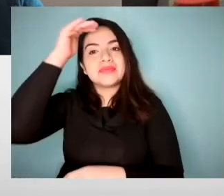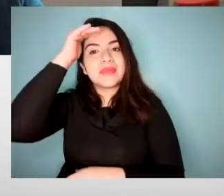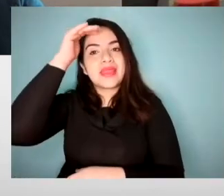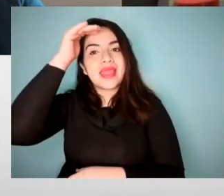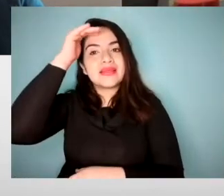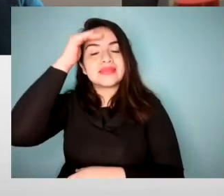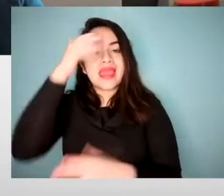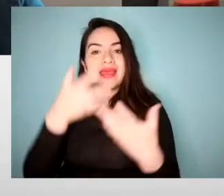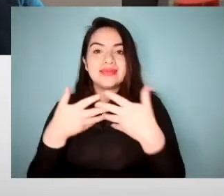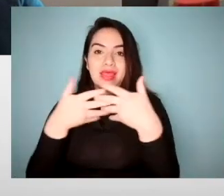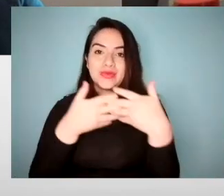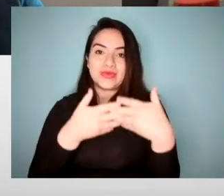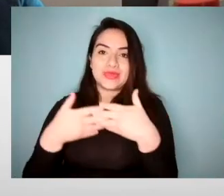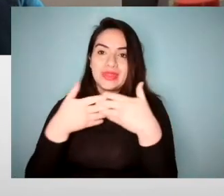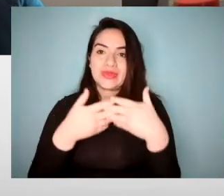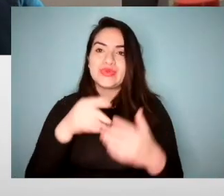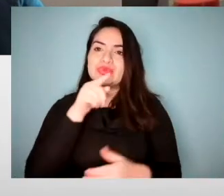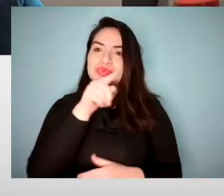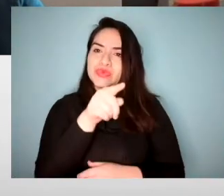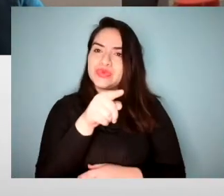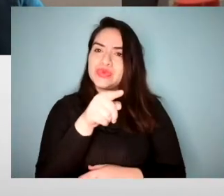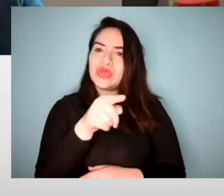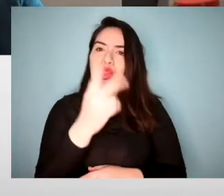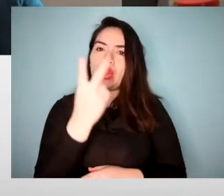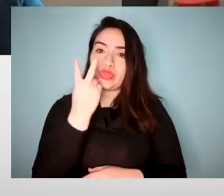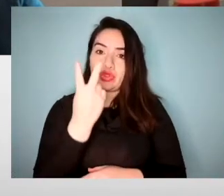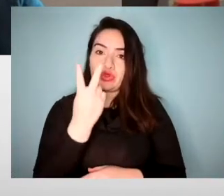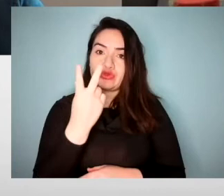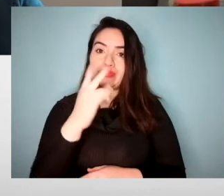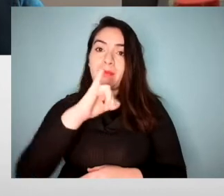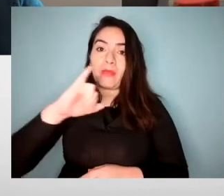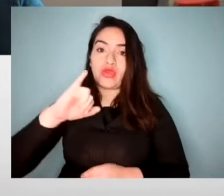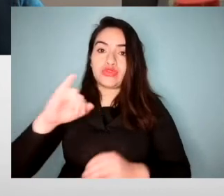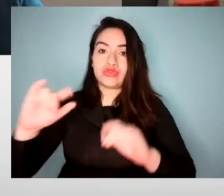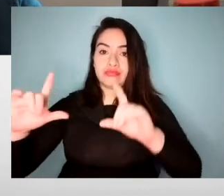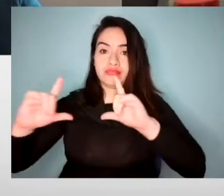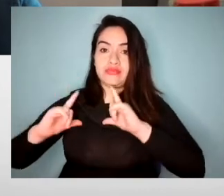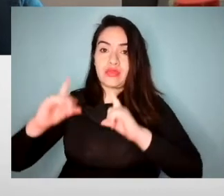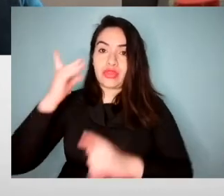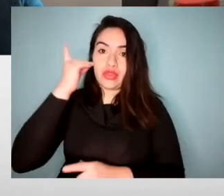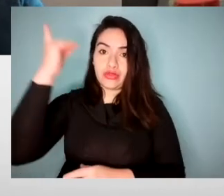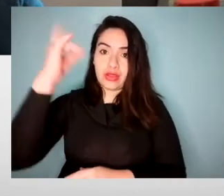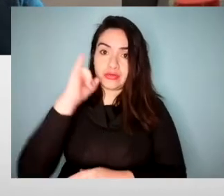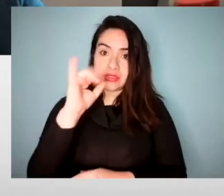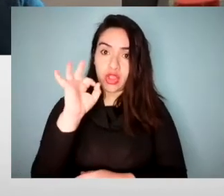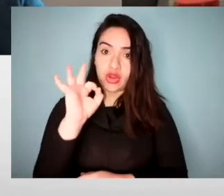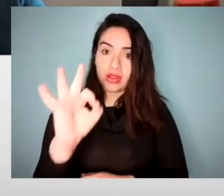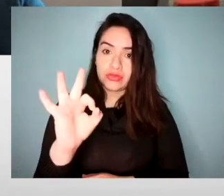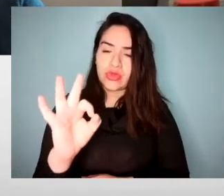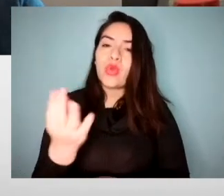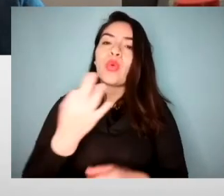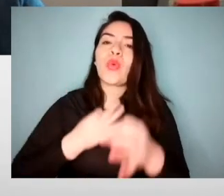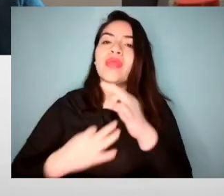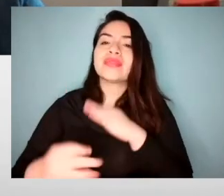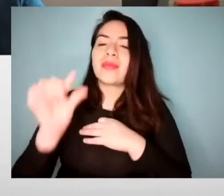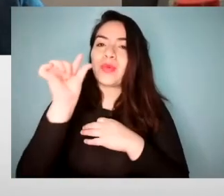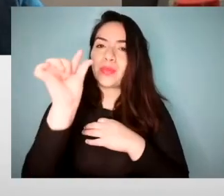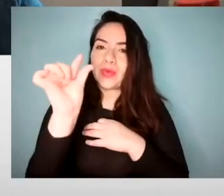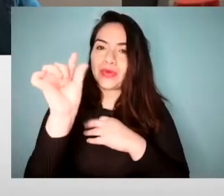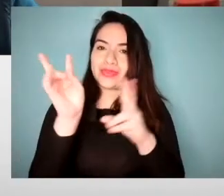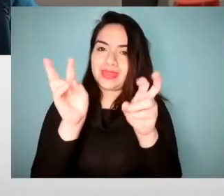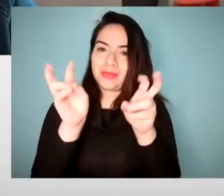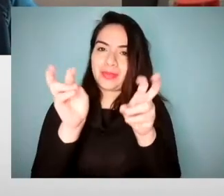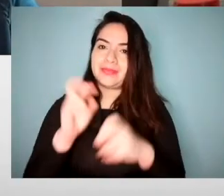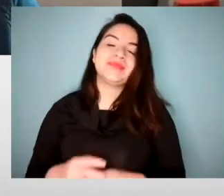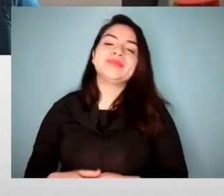Unidos. Tuviste dos postdoctorados en los Estados Unidos, ¿correcto? Sí, Cuéntanos un poco sobre ellos.